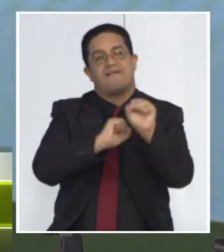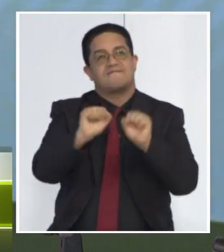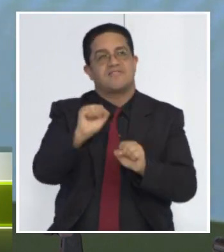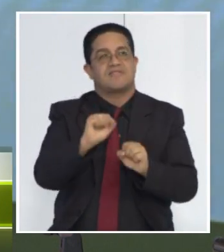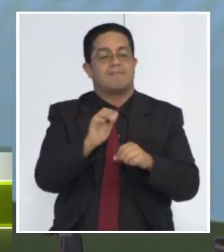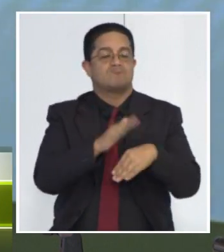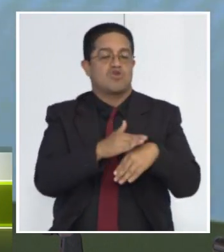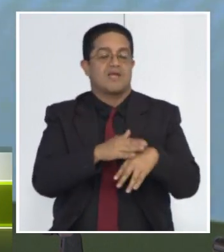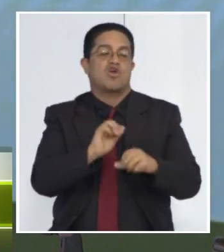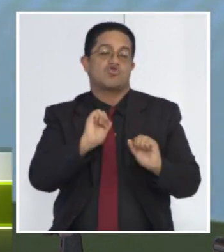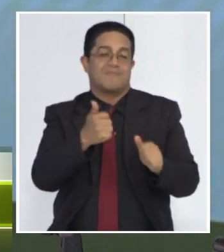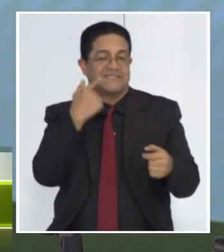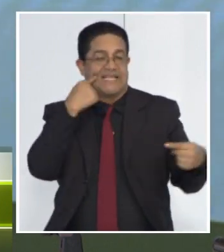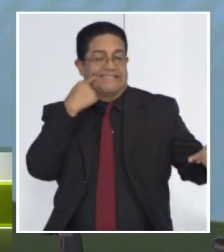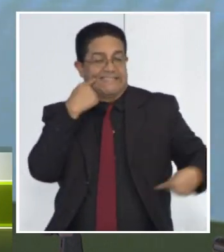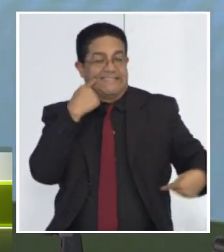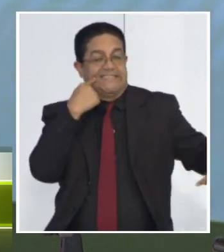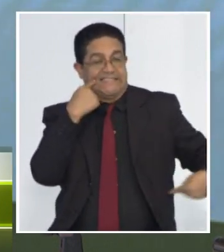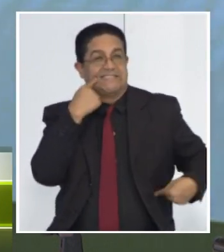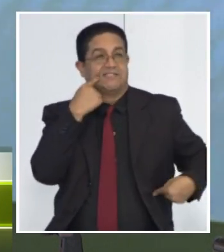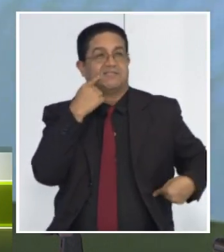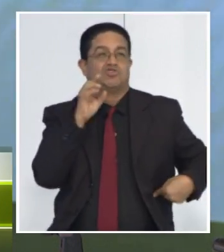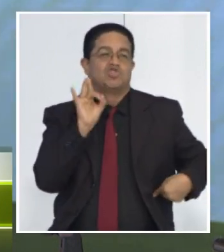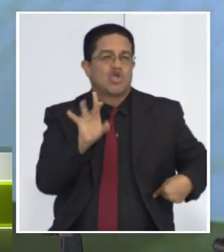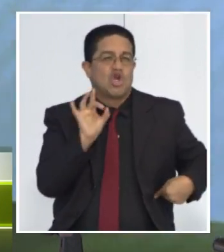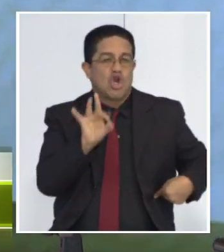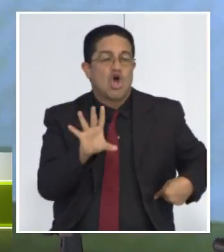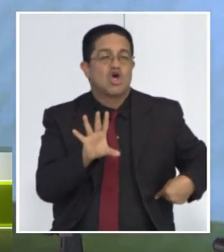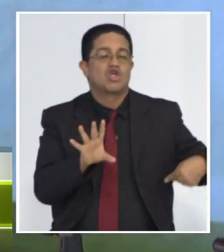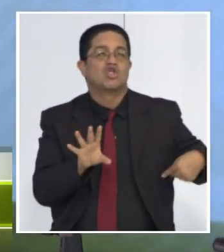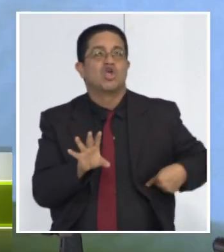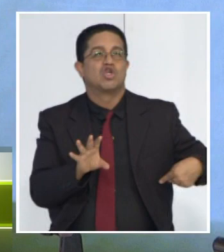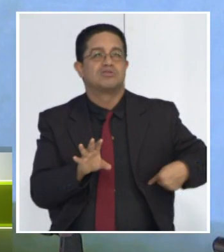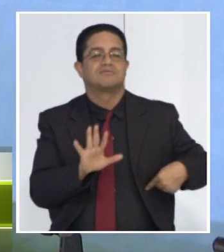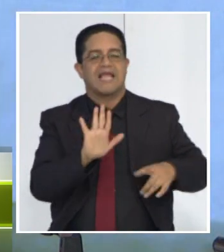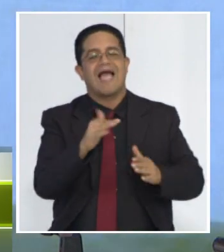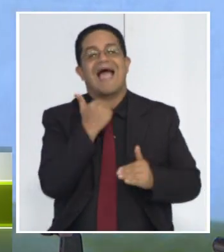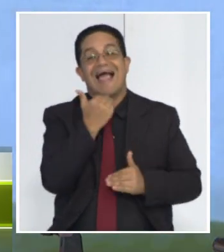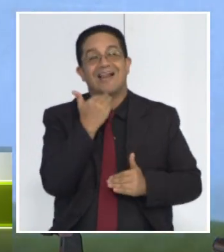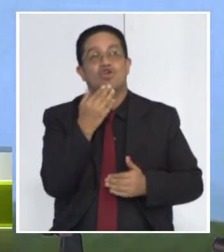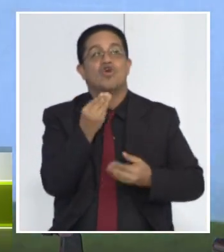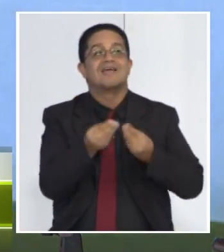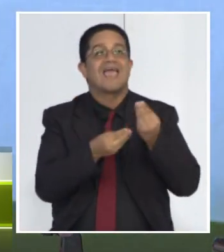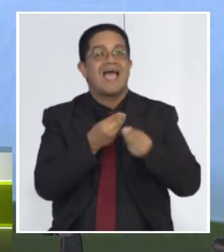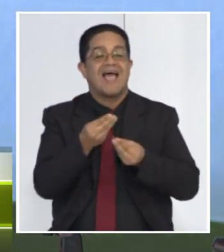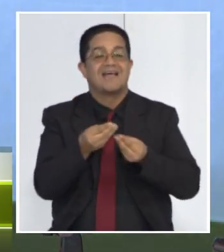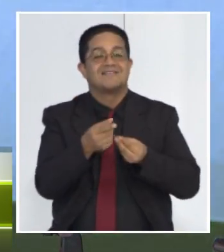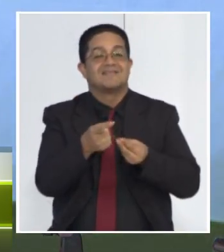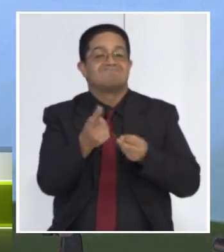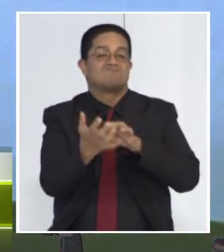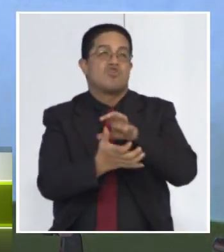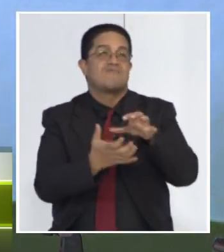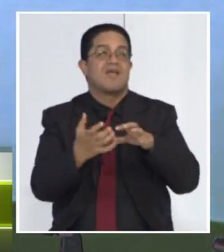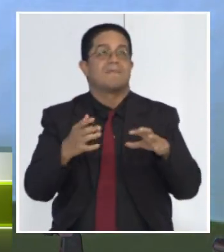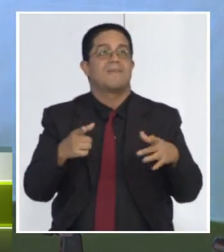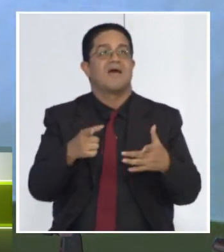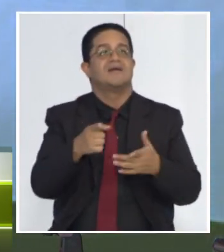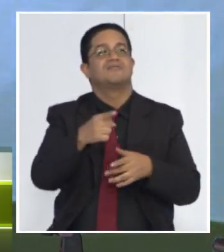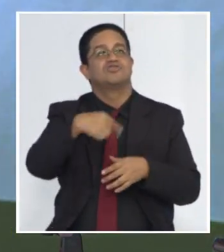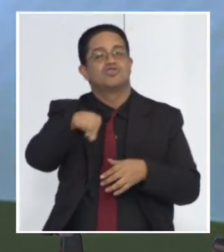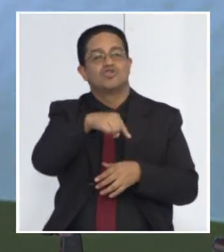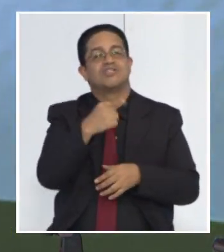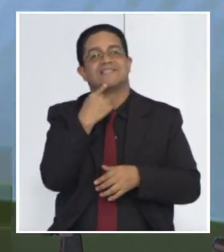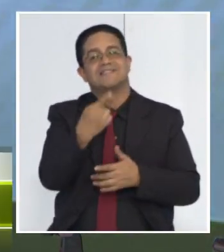tipo de pinzamiento puede ocurrir. Por ejemplo, una causa que ha ocasionado artrosis la aparición de artrosis en nuestros pacientes es lo que nosotros